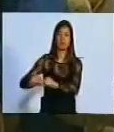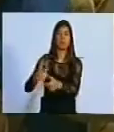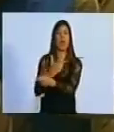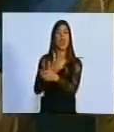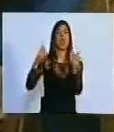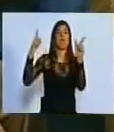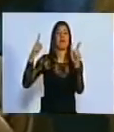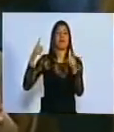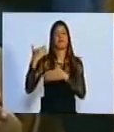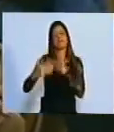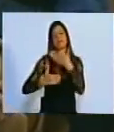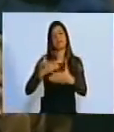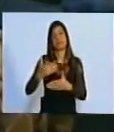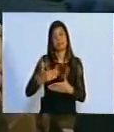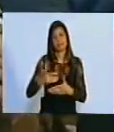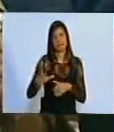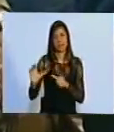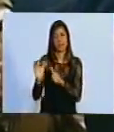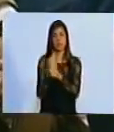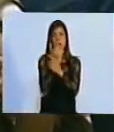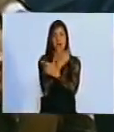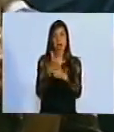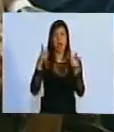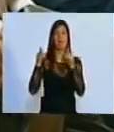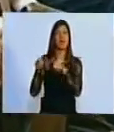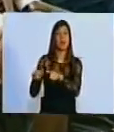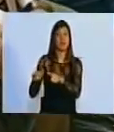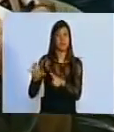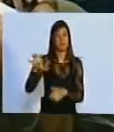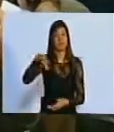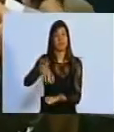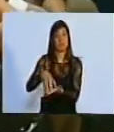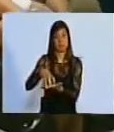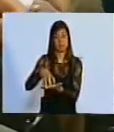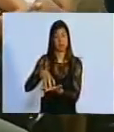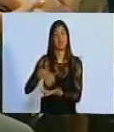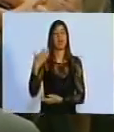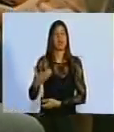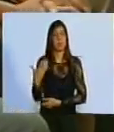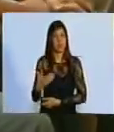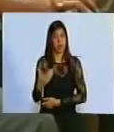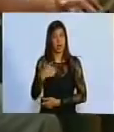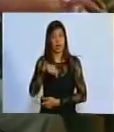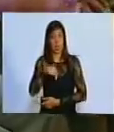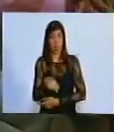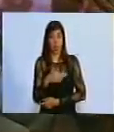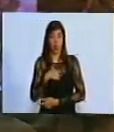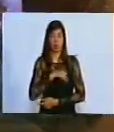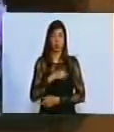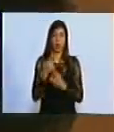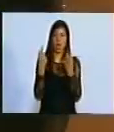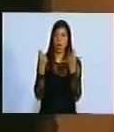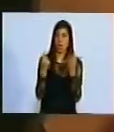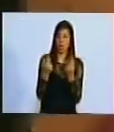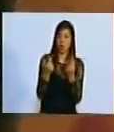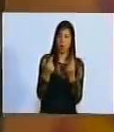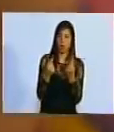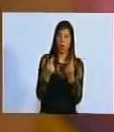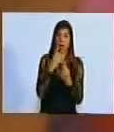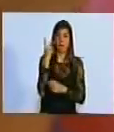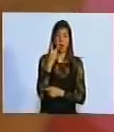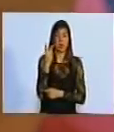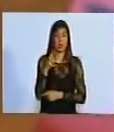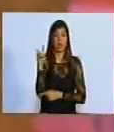pudo avanzar y pudo conseguir la liberación de esta provincia. Es importante pues que hoy la economía, hoy la